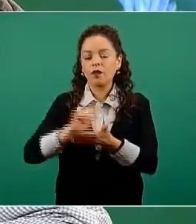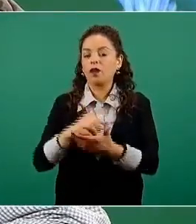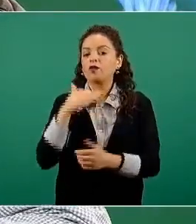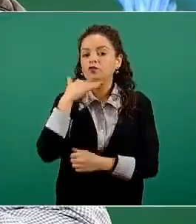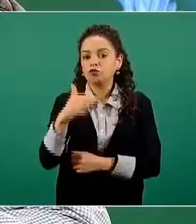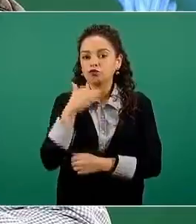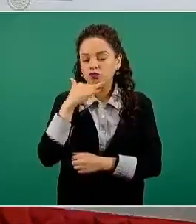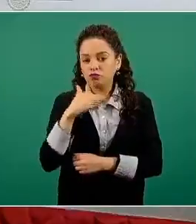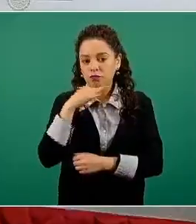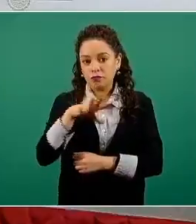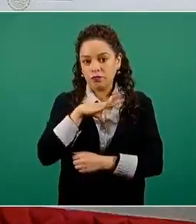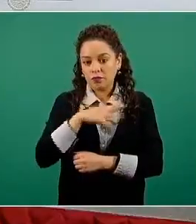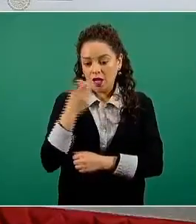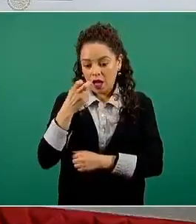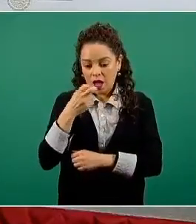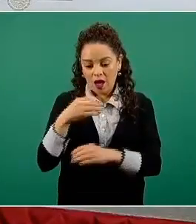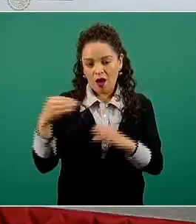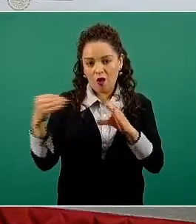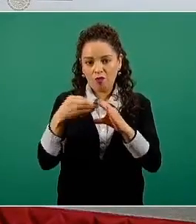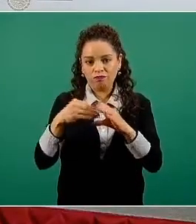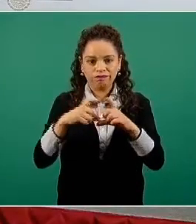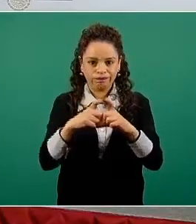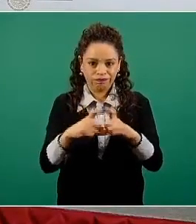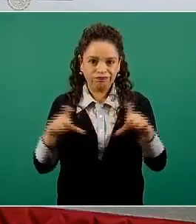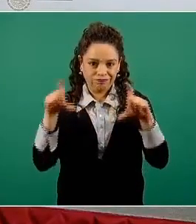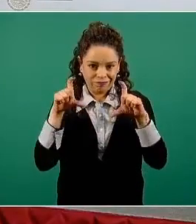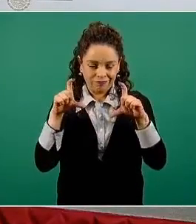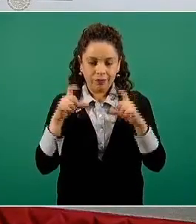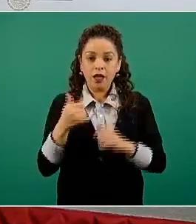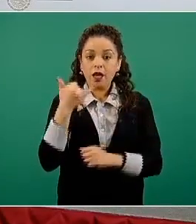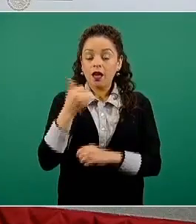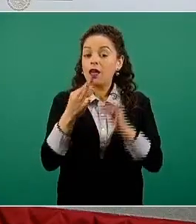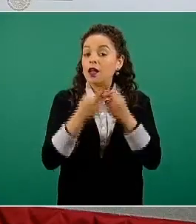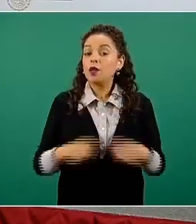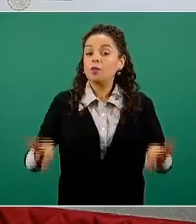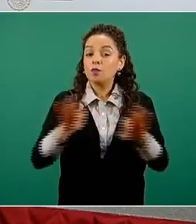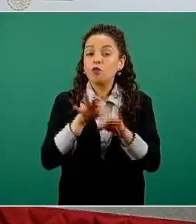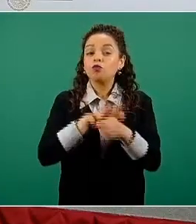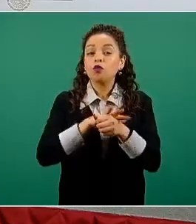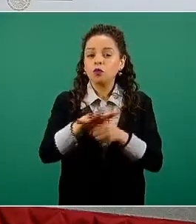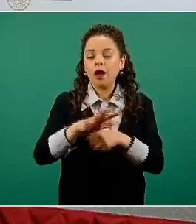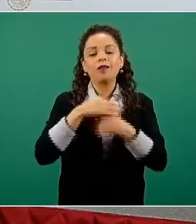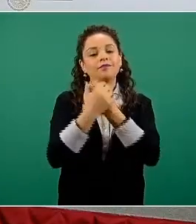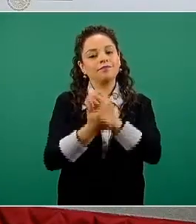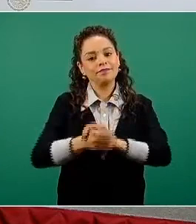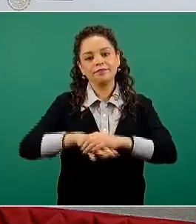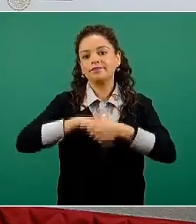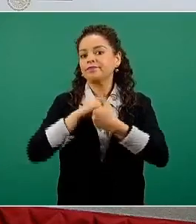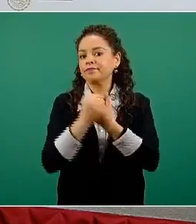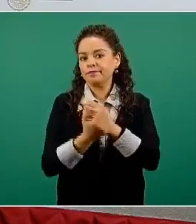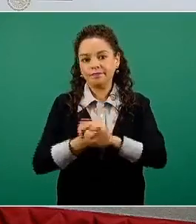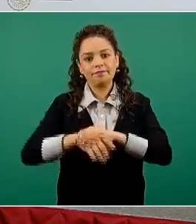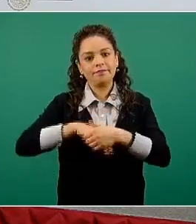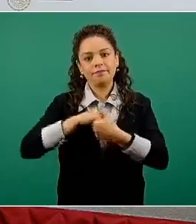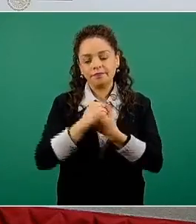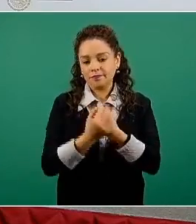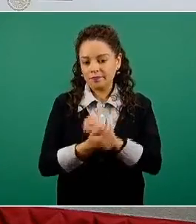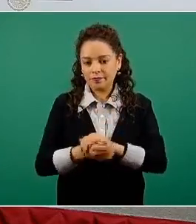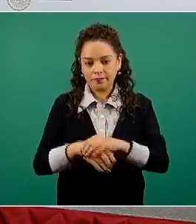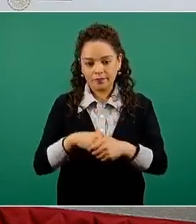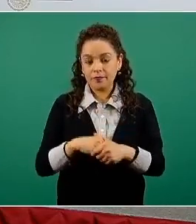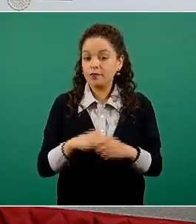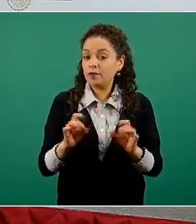pueden quedar en el mismo, y muy importante el lavado de manos para que también no estemos, o